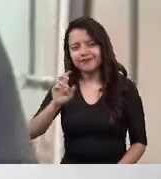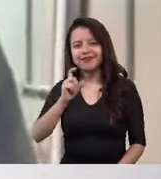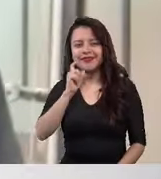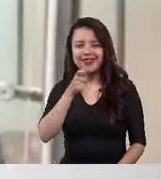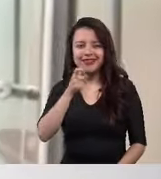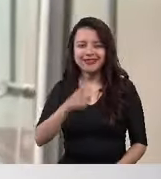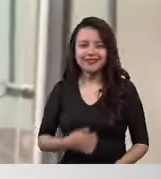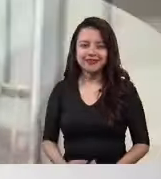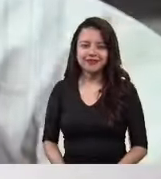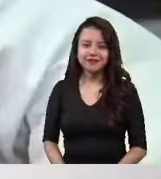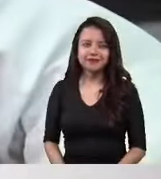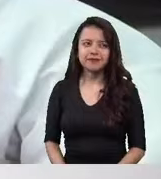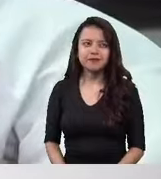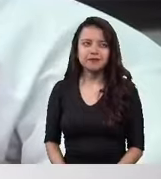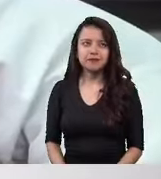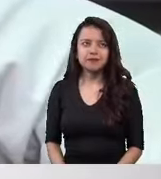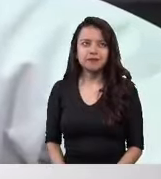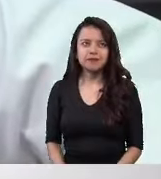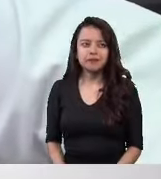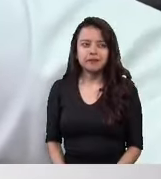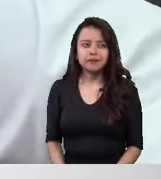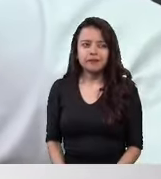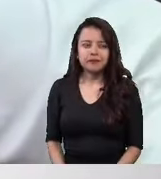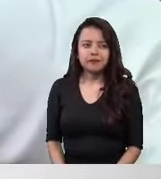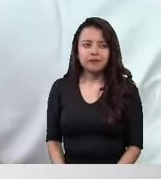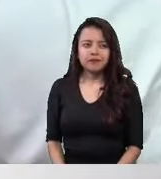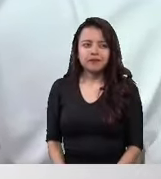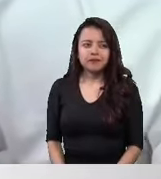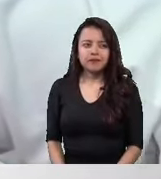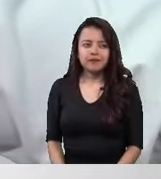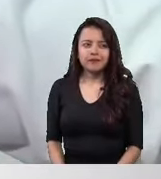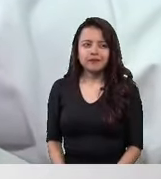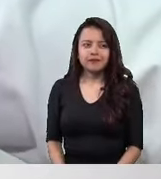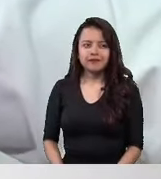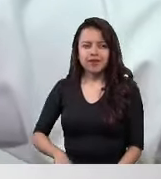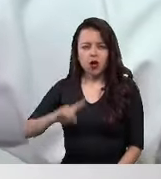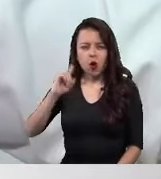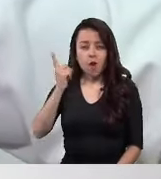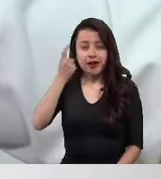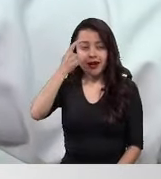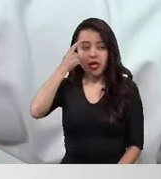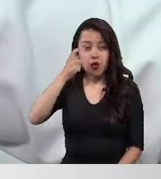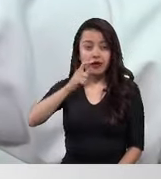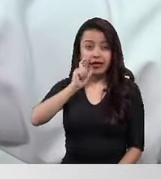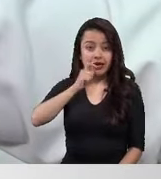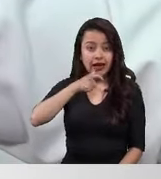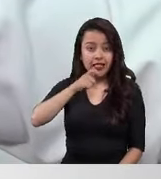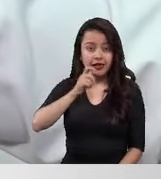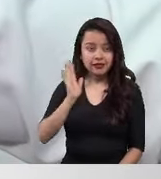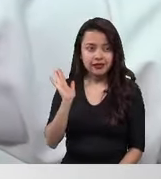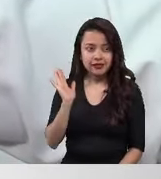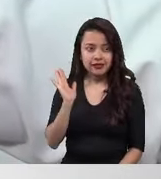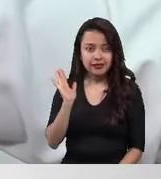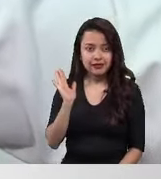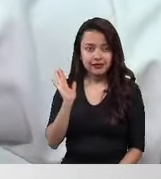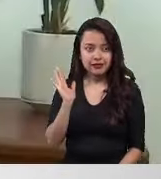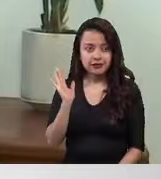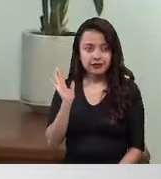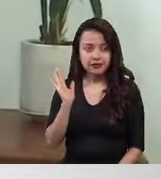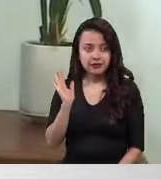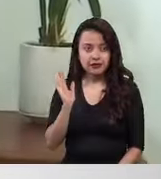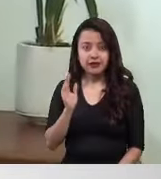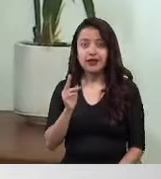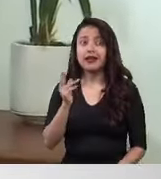Caldas. Henry Gutiérrez, gobernador de Caldas, es tremendo